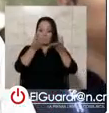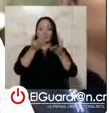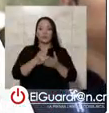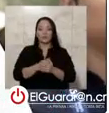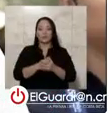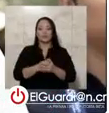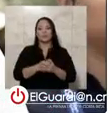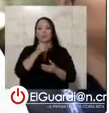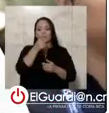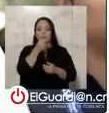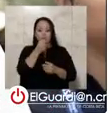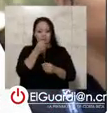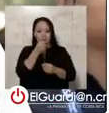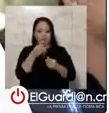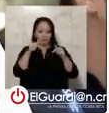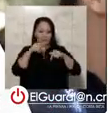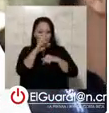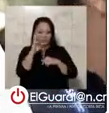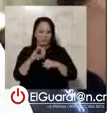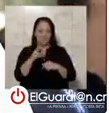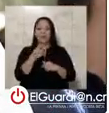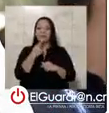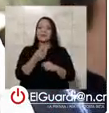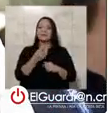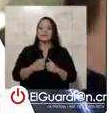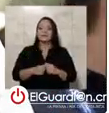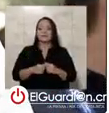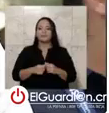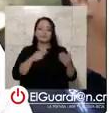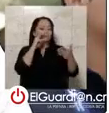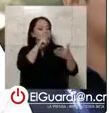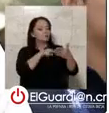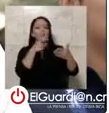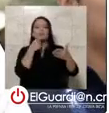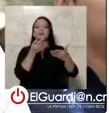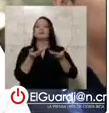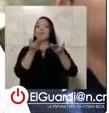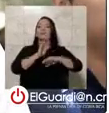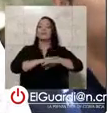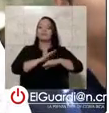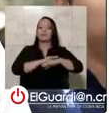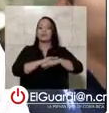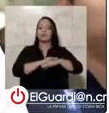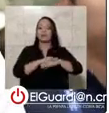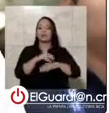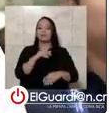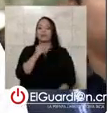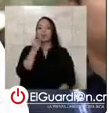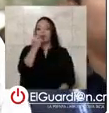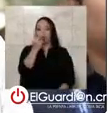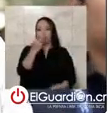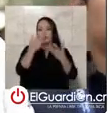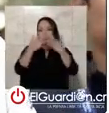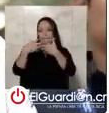en un medio nacional en la cual dice que se le dio el permiso a dos